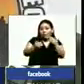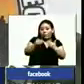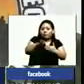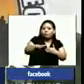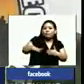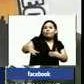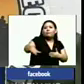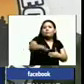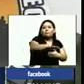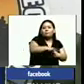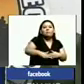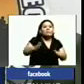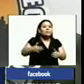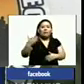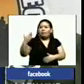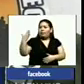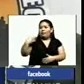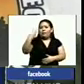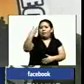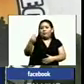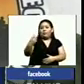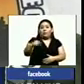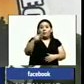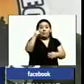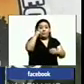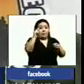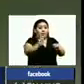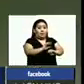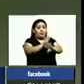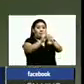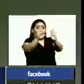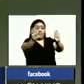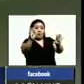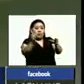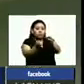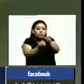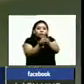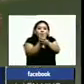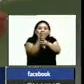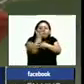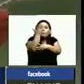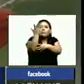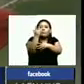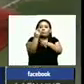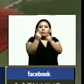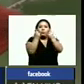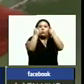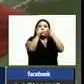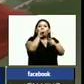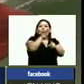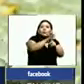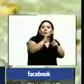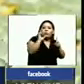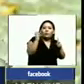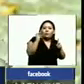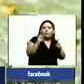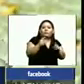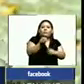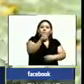propiedad Que hace algunos días dejó el descubierto Una planta que sorprendió por el color de su flor